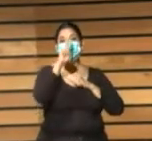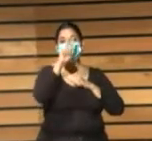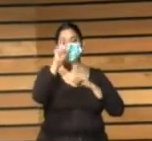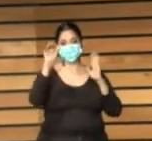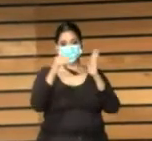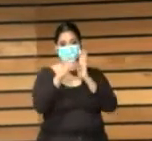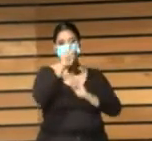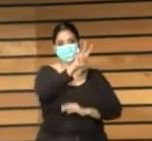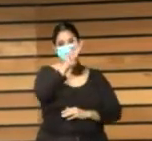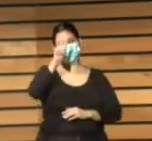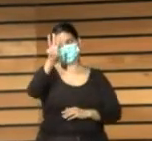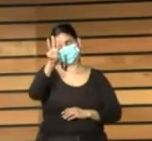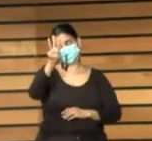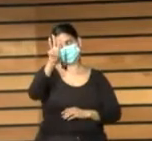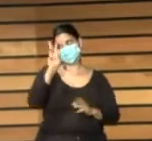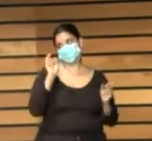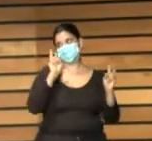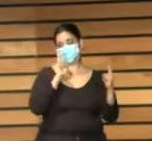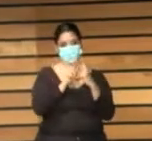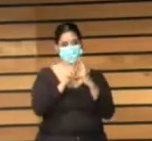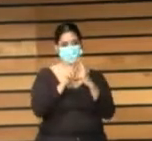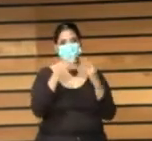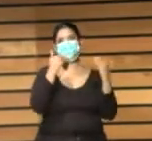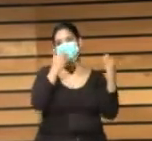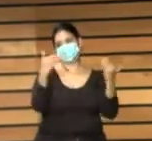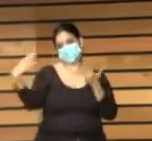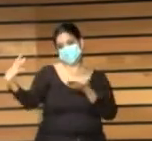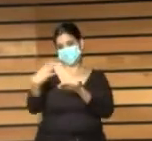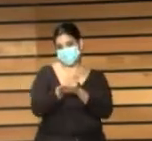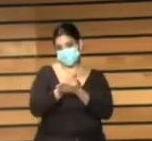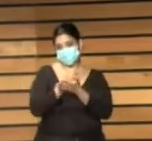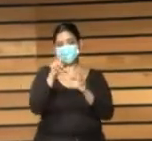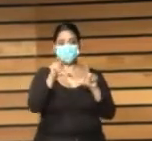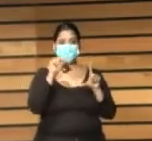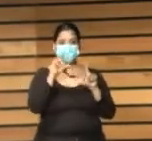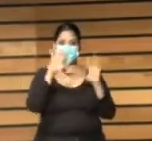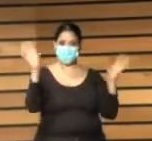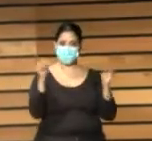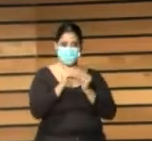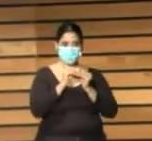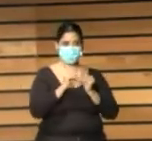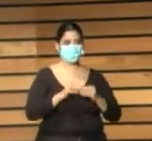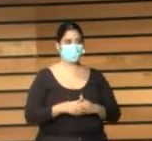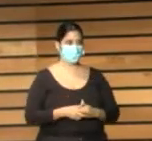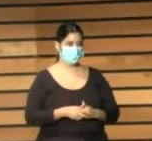23. Así que, bueno, muchísimas gracias a todos y pues el vídeo de clausura. Gracias.